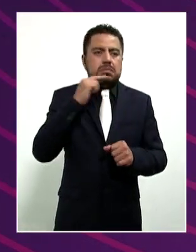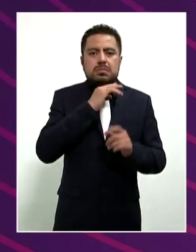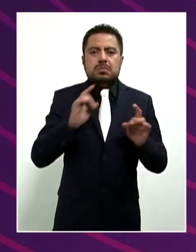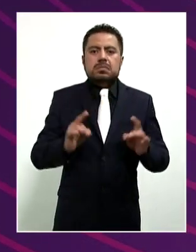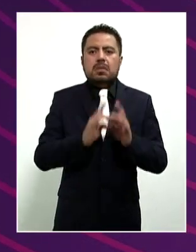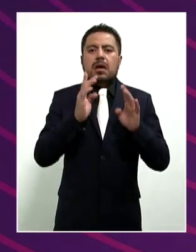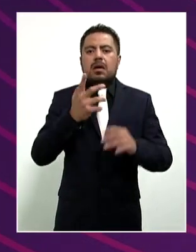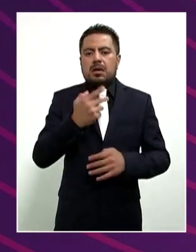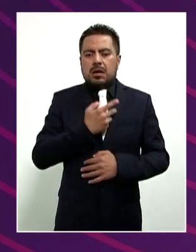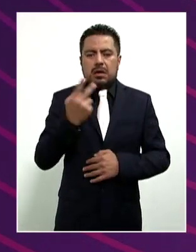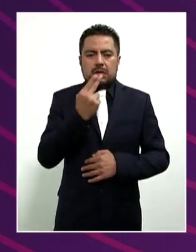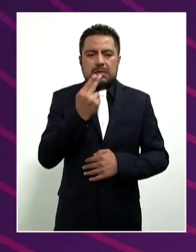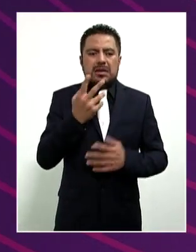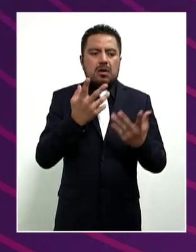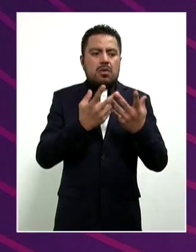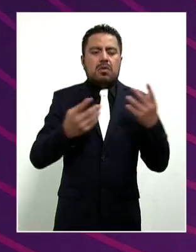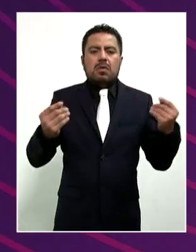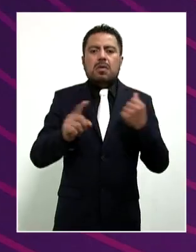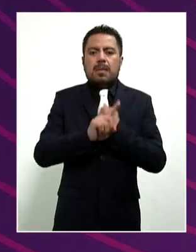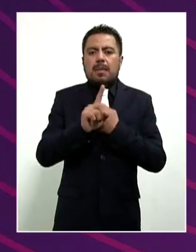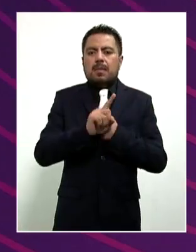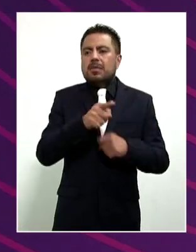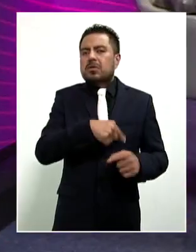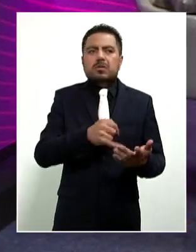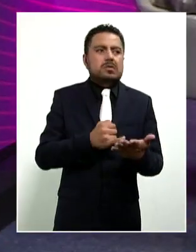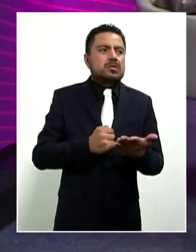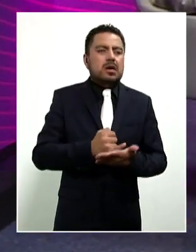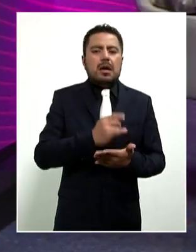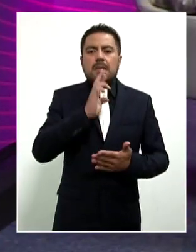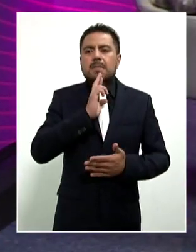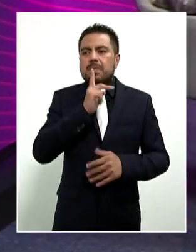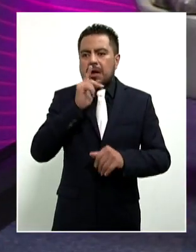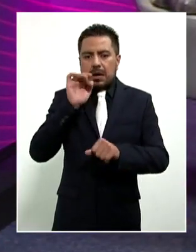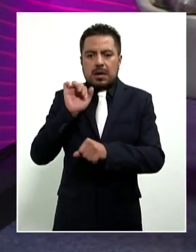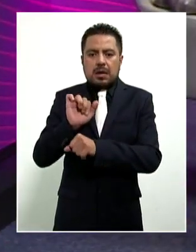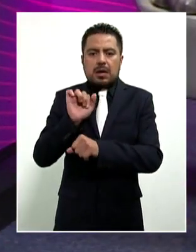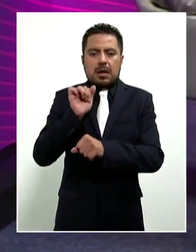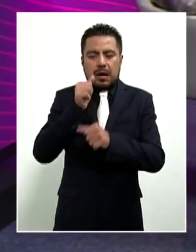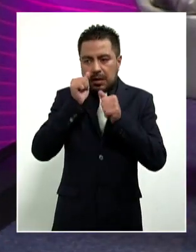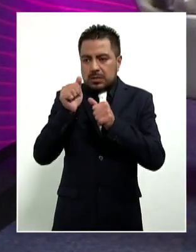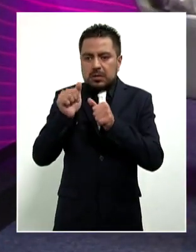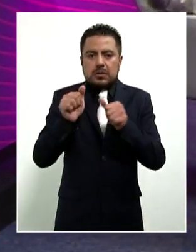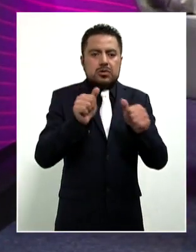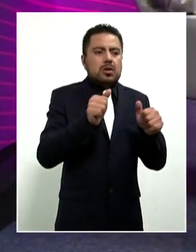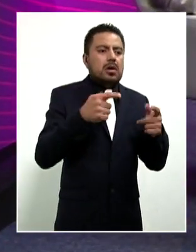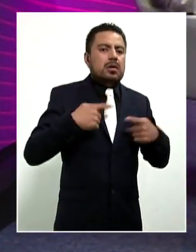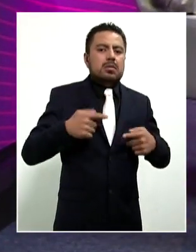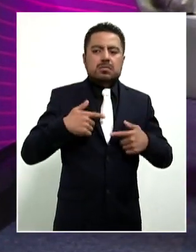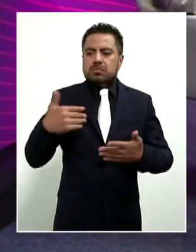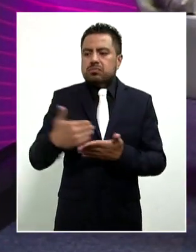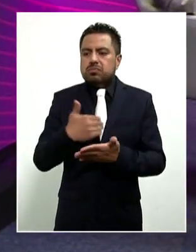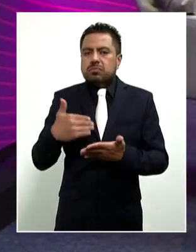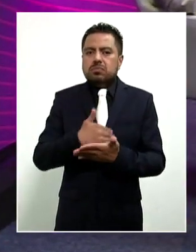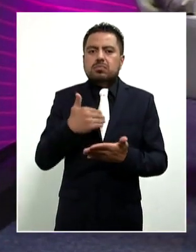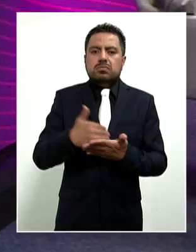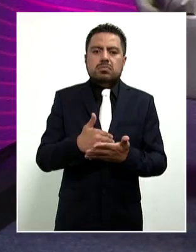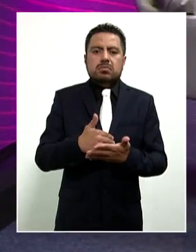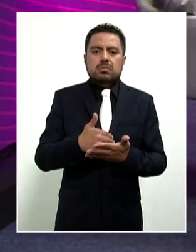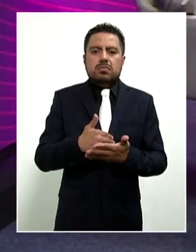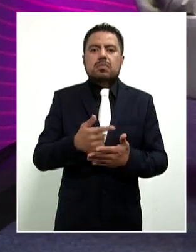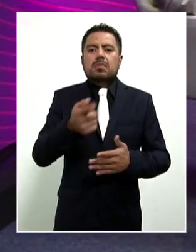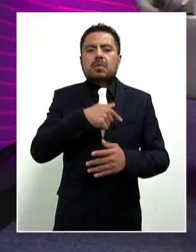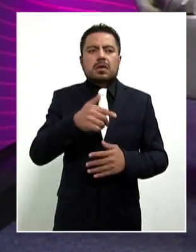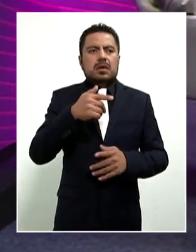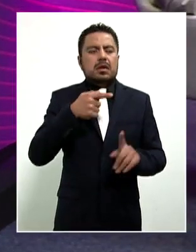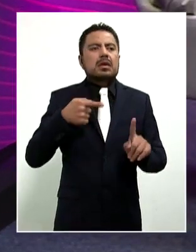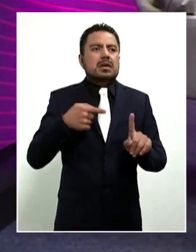¿no?, que se tendrían que solucionar para justamente dar una mejor atención a estas personas que están llegando, ¿no? Sí, sí